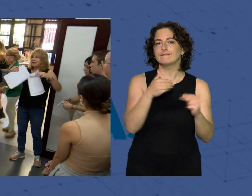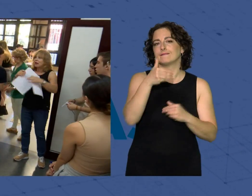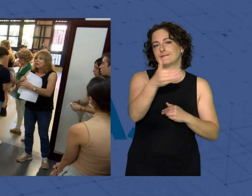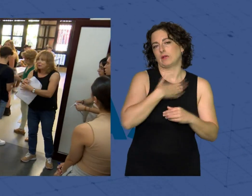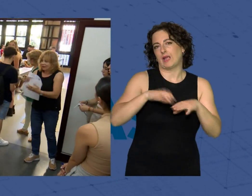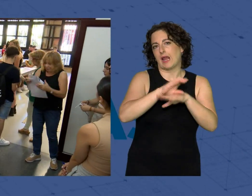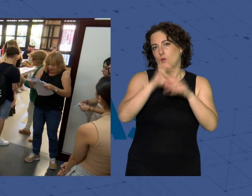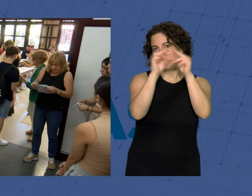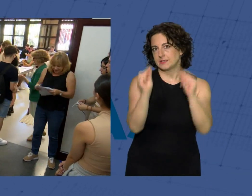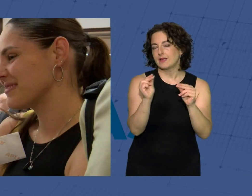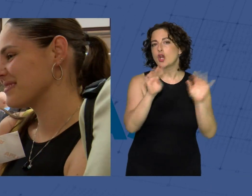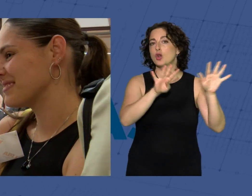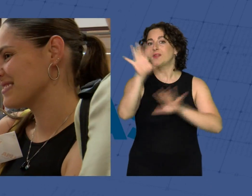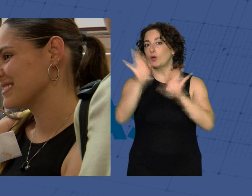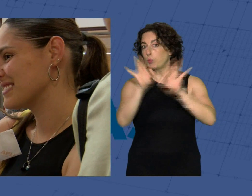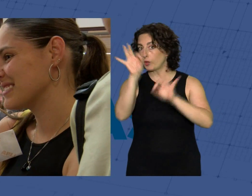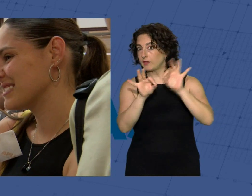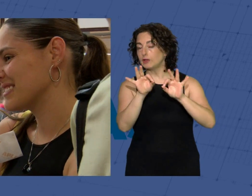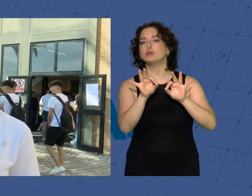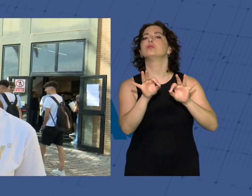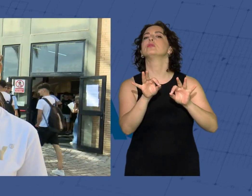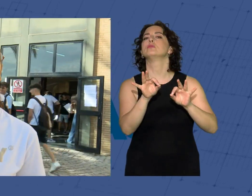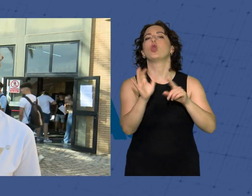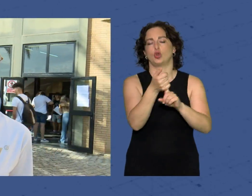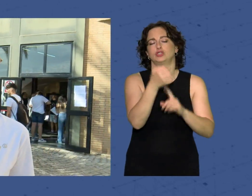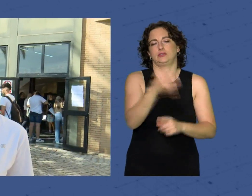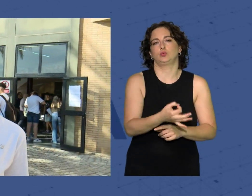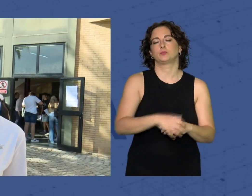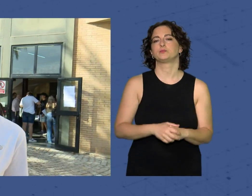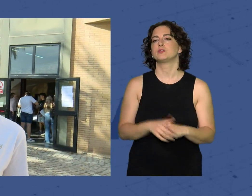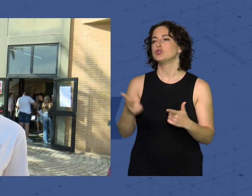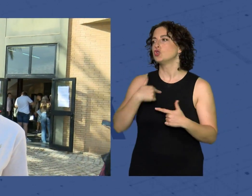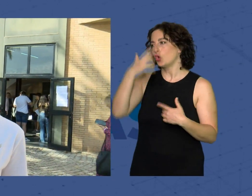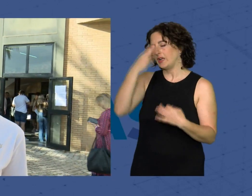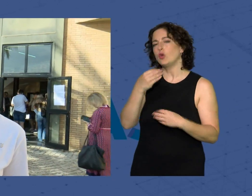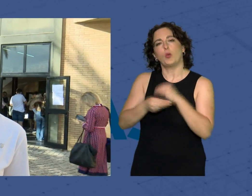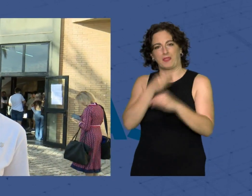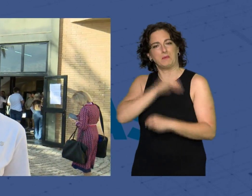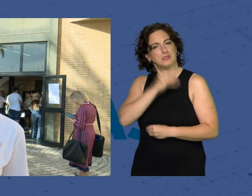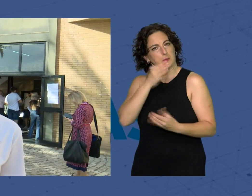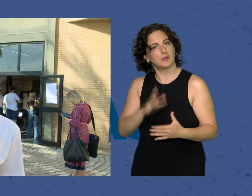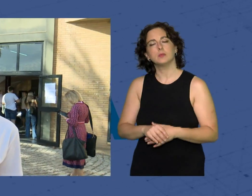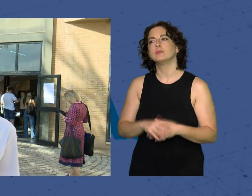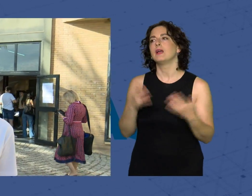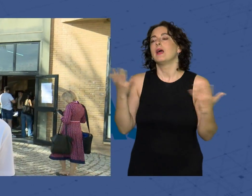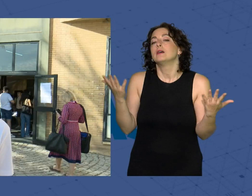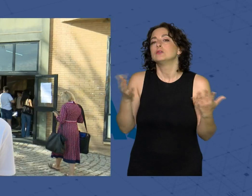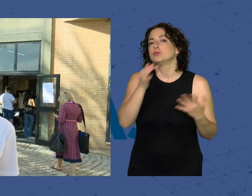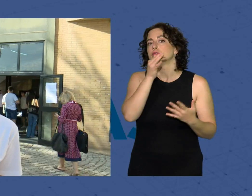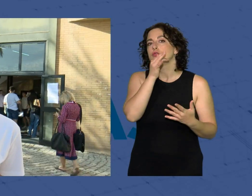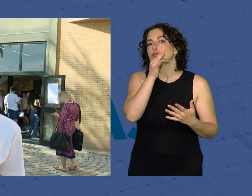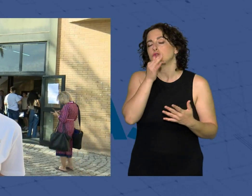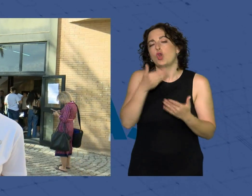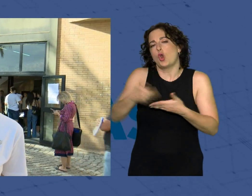una carrera. El 95% de ellos lo logrará. Bueno, yo creo que lo voy a hacer bastante bien. Aunque no me piden mucha nota,